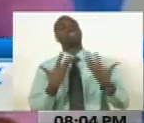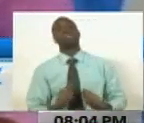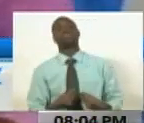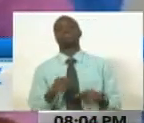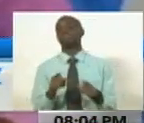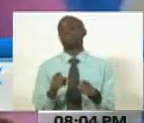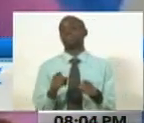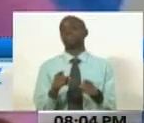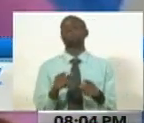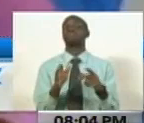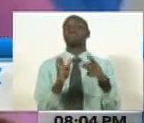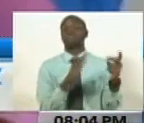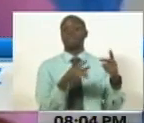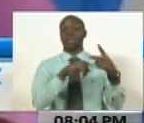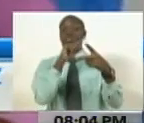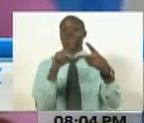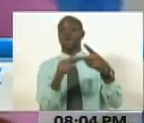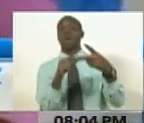Lo segundo derrotado,